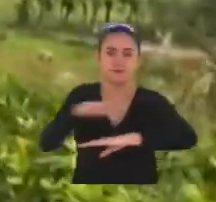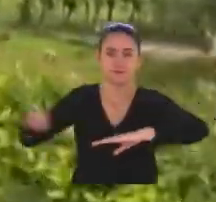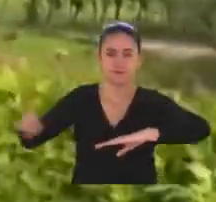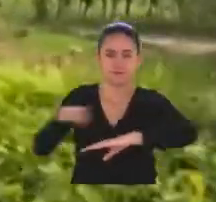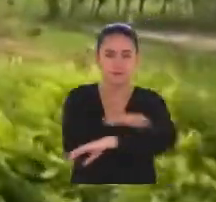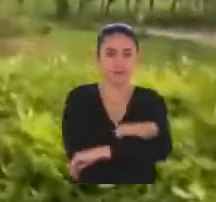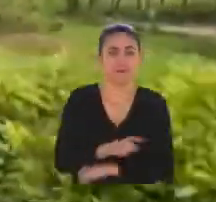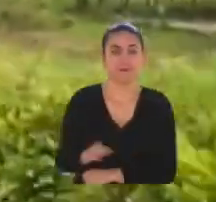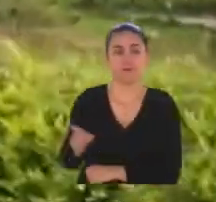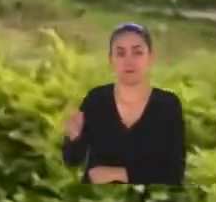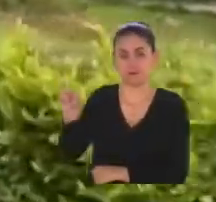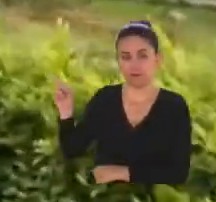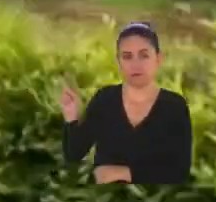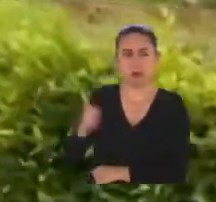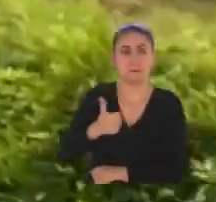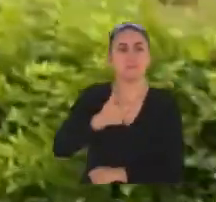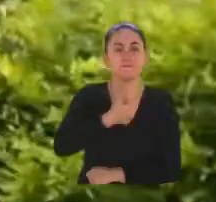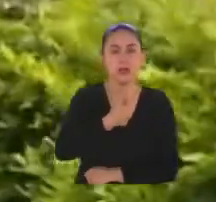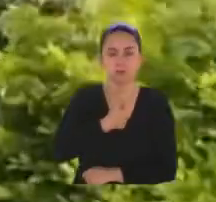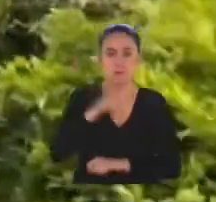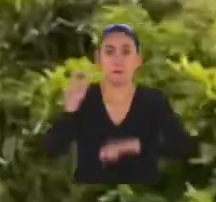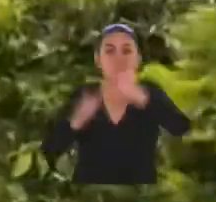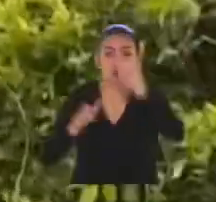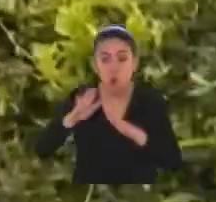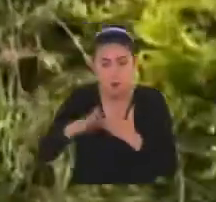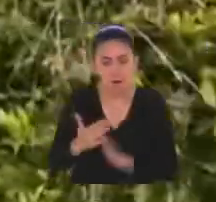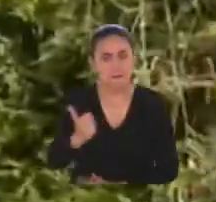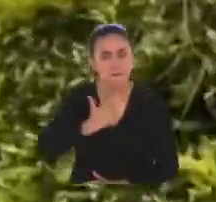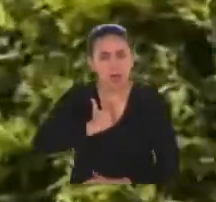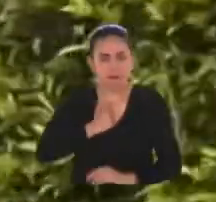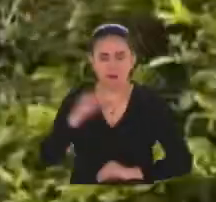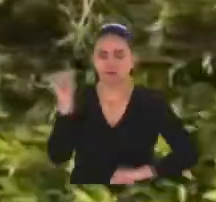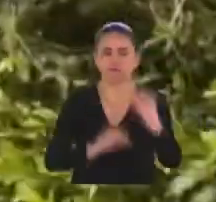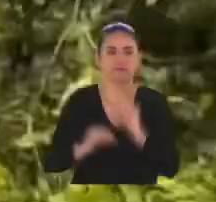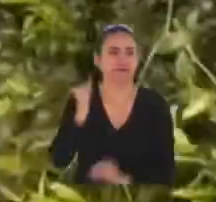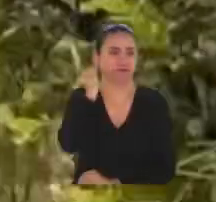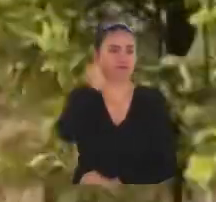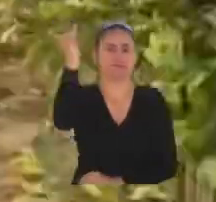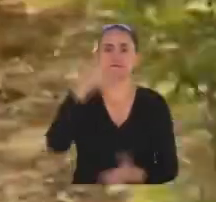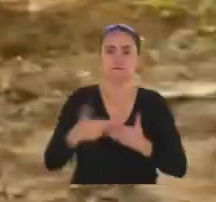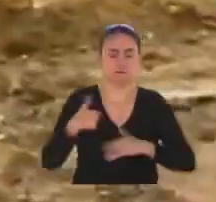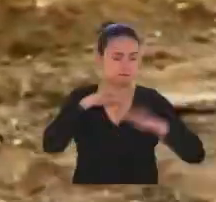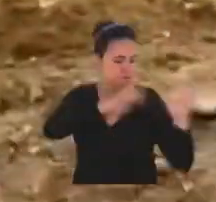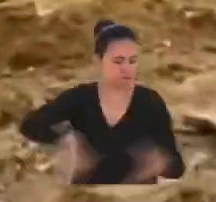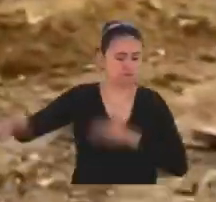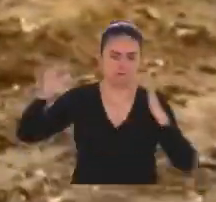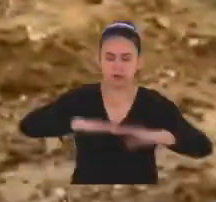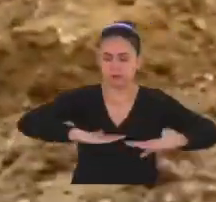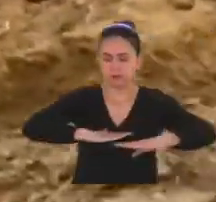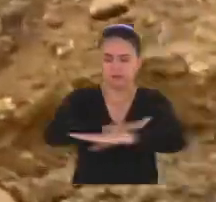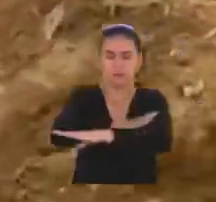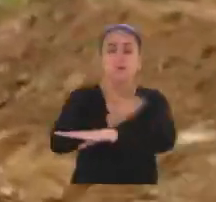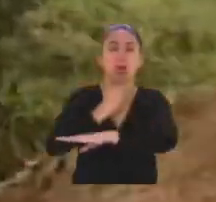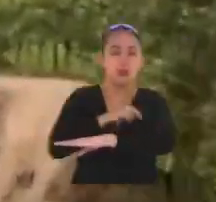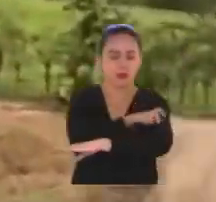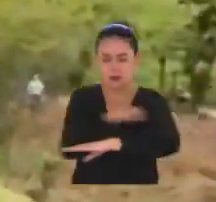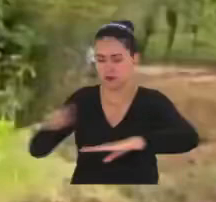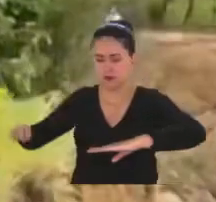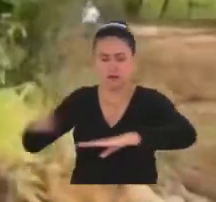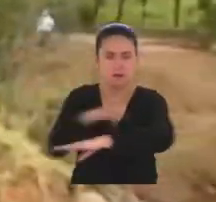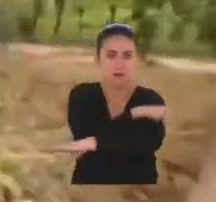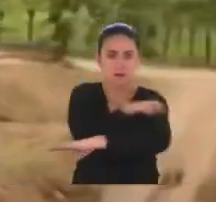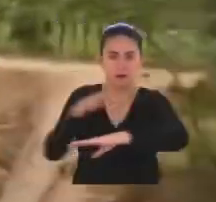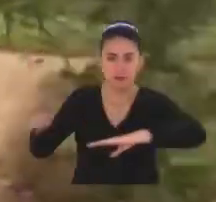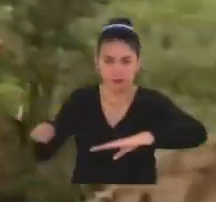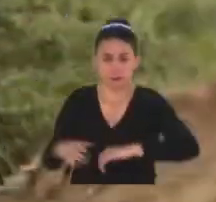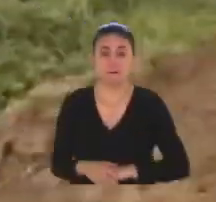Esta es la trocha que los mismos habitantes de Caramanta, en el suroeste de Antioquia, abrieron para poder ingresar y salir del municipio.